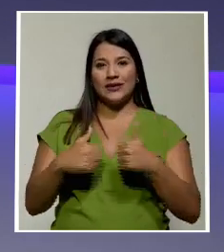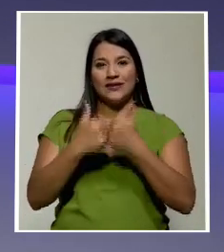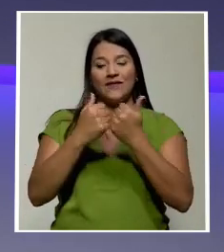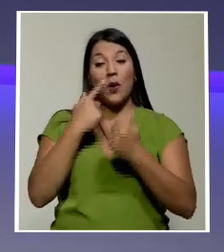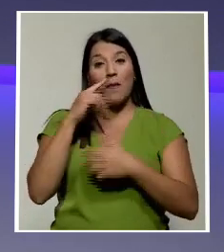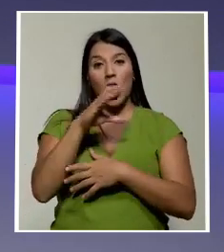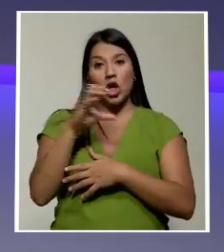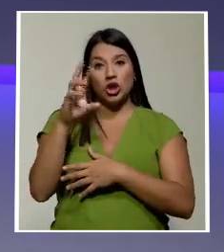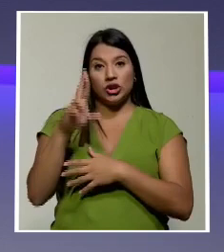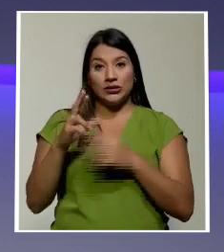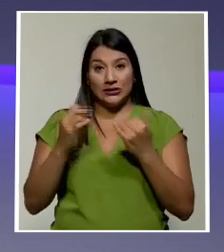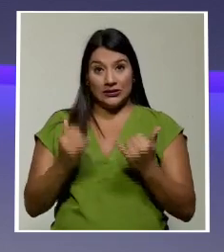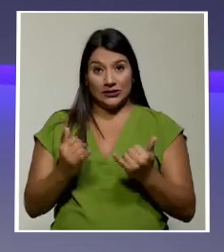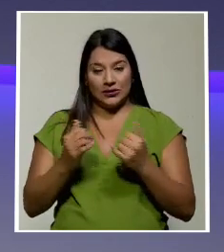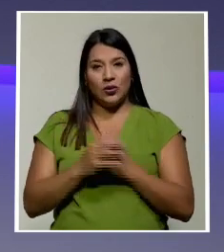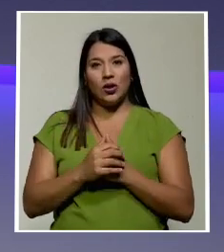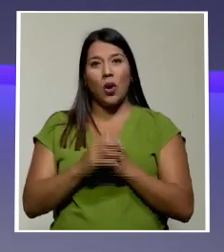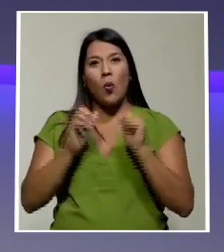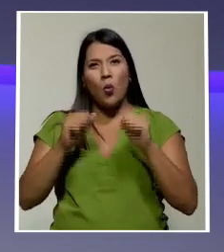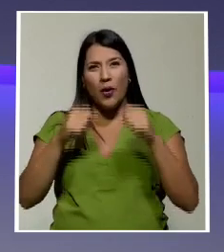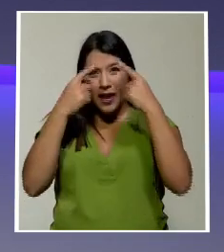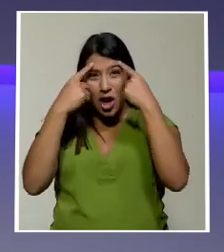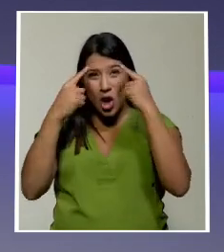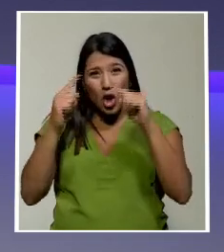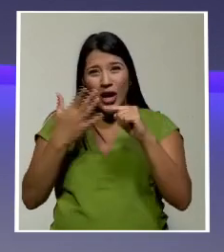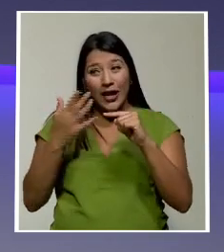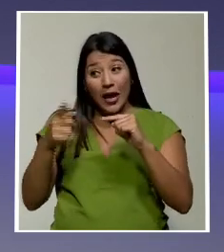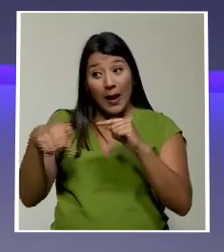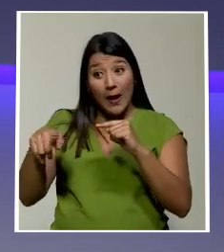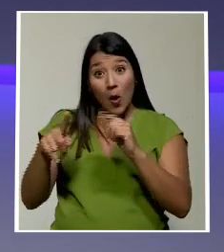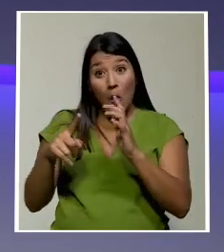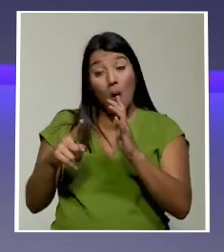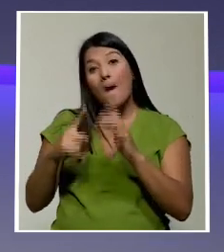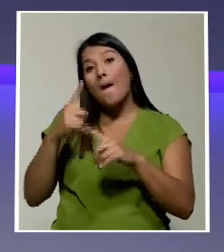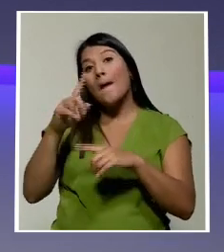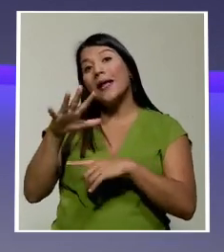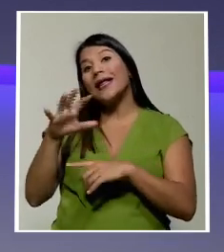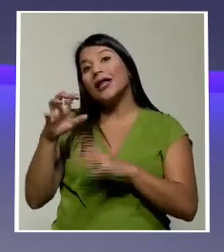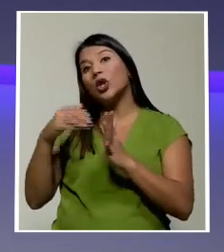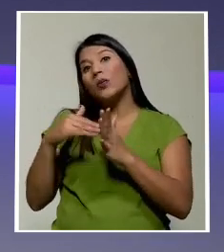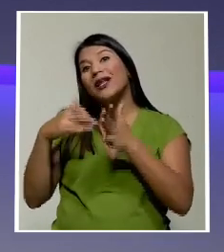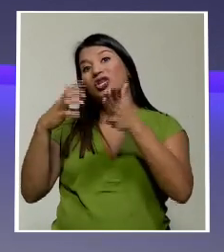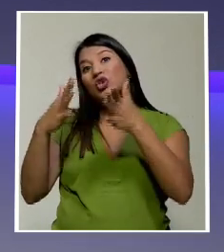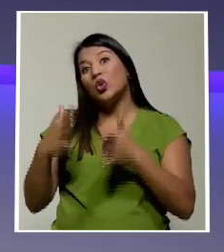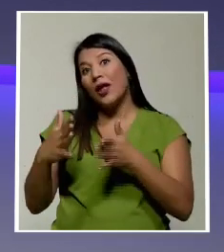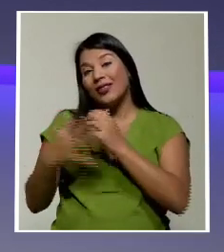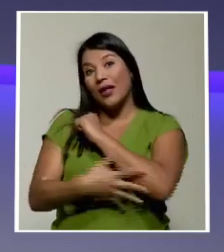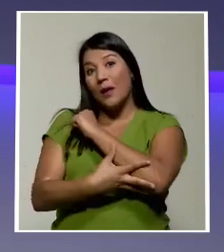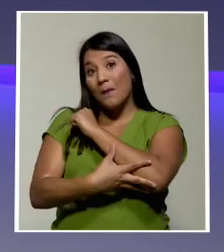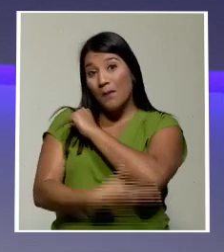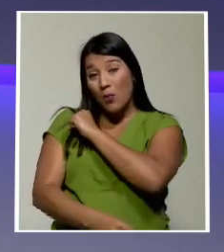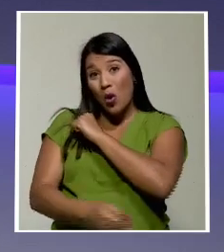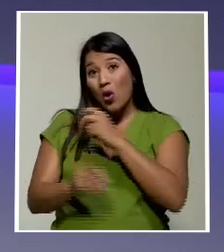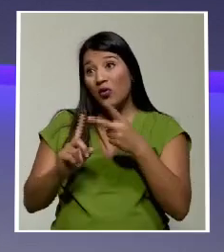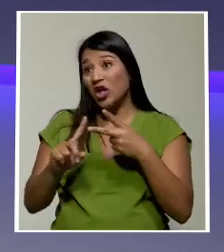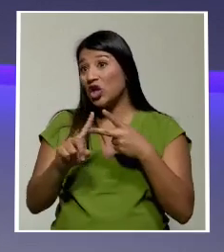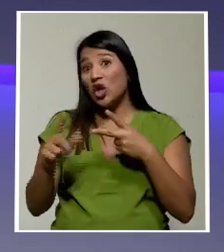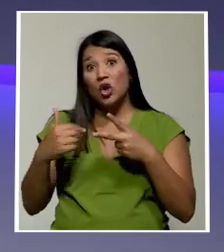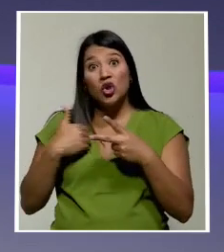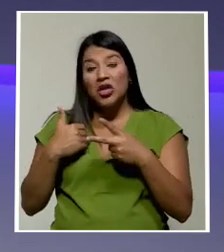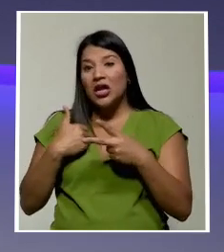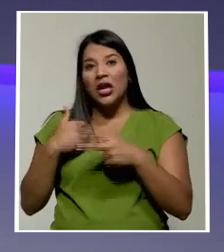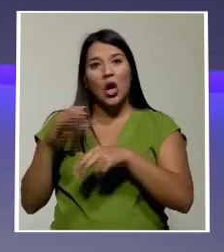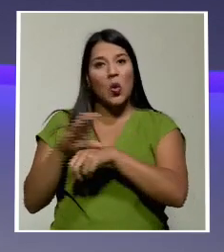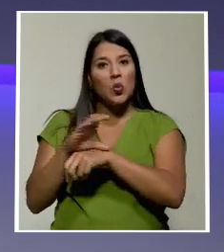contemporánea. Conectar al 500.000 de estudiantes que tienen medios precarios o no tienen ningún medio de